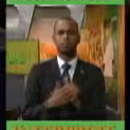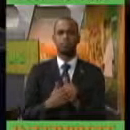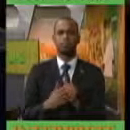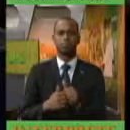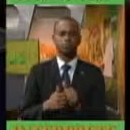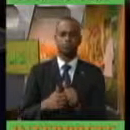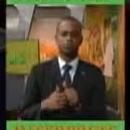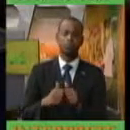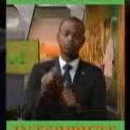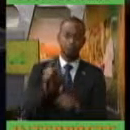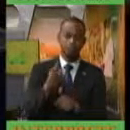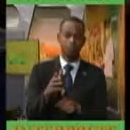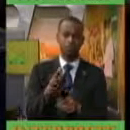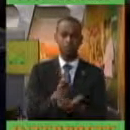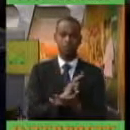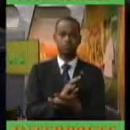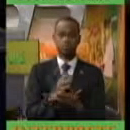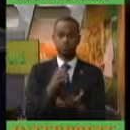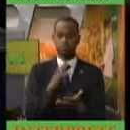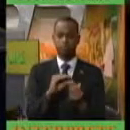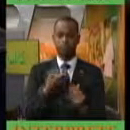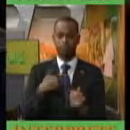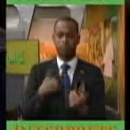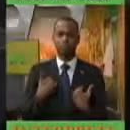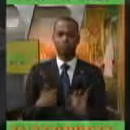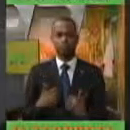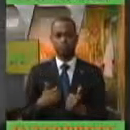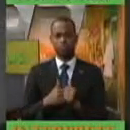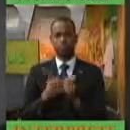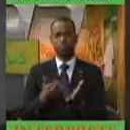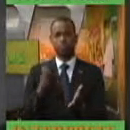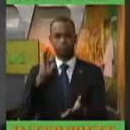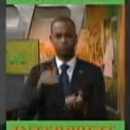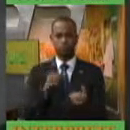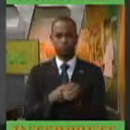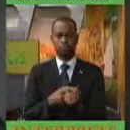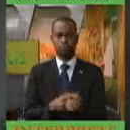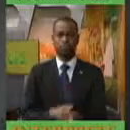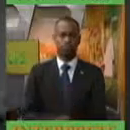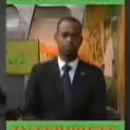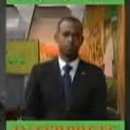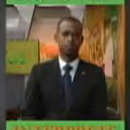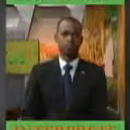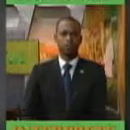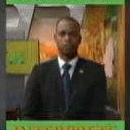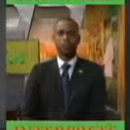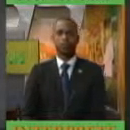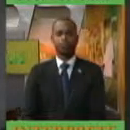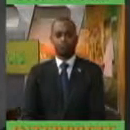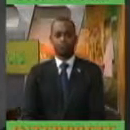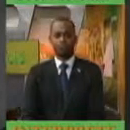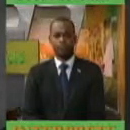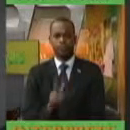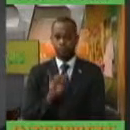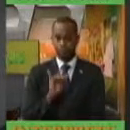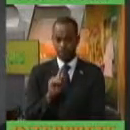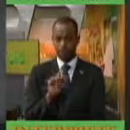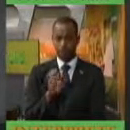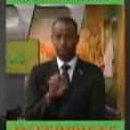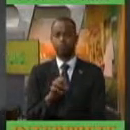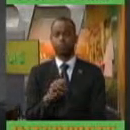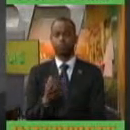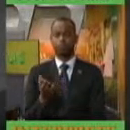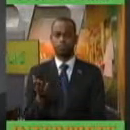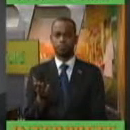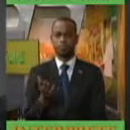hasta ese colegio y que le diga, yo estoy contigo y te voy a apoyar. Excelente. Vicente. Bien, hasta ahora